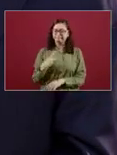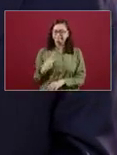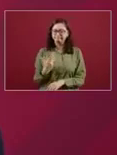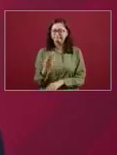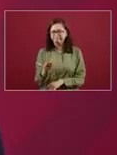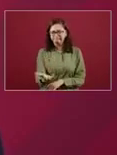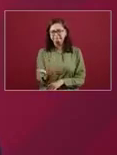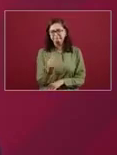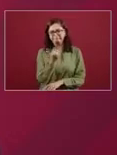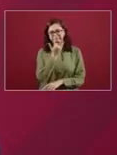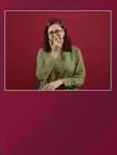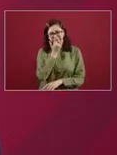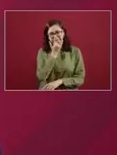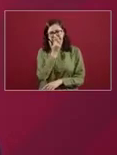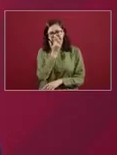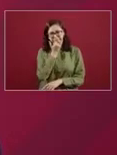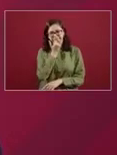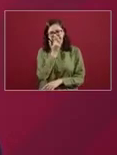Tenemos que hacer eso.